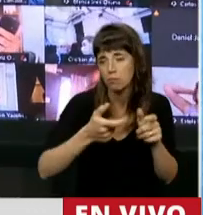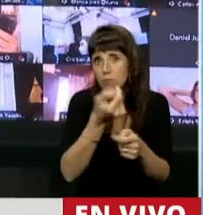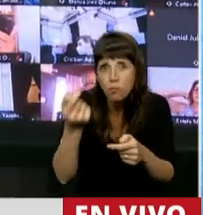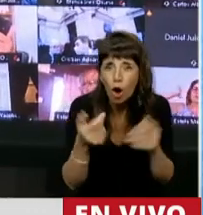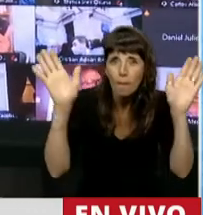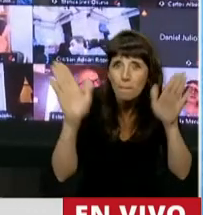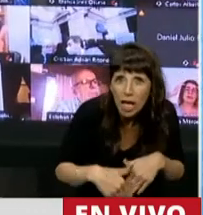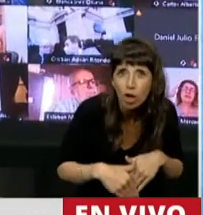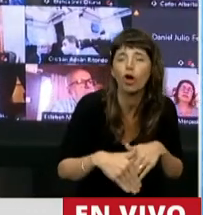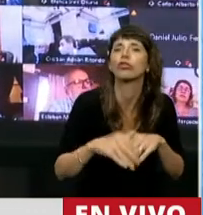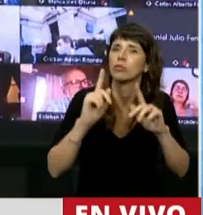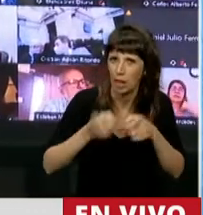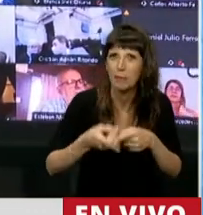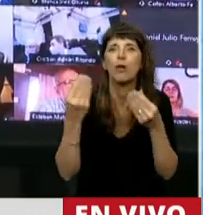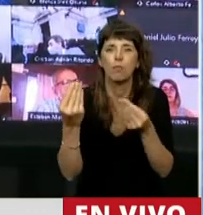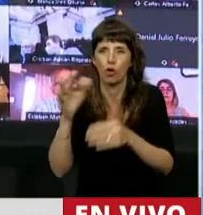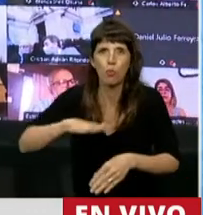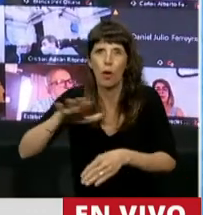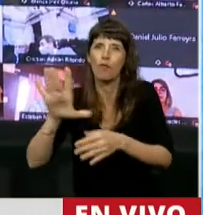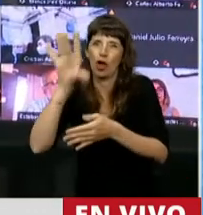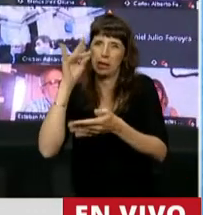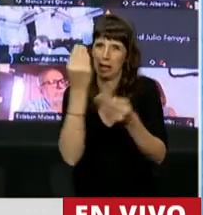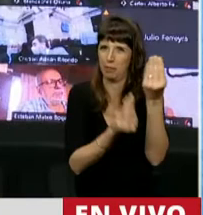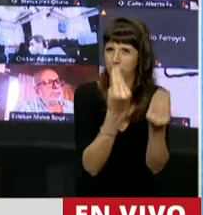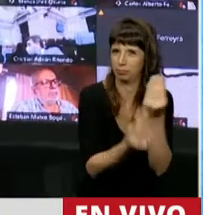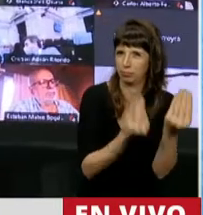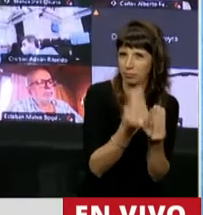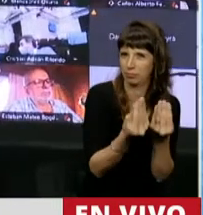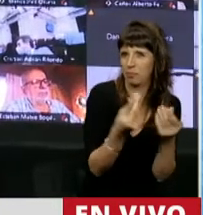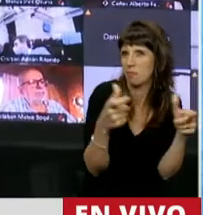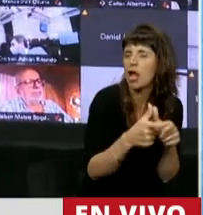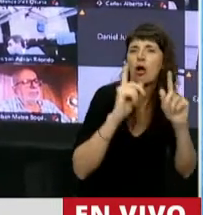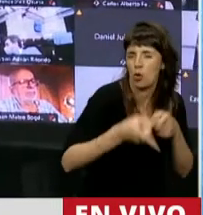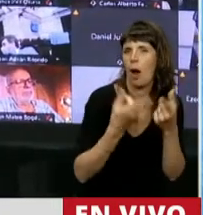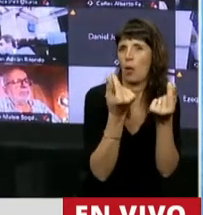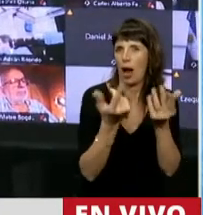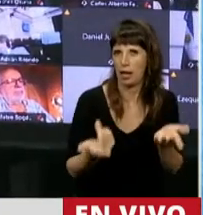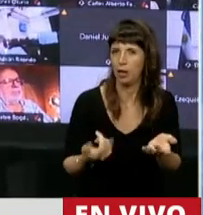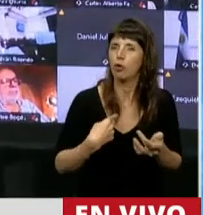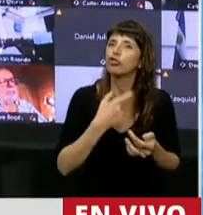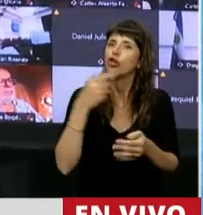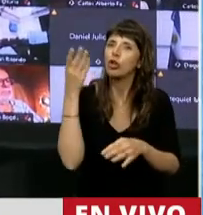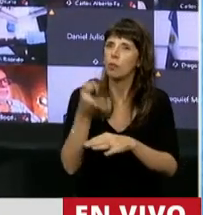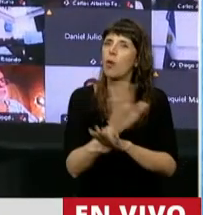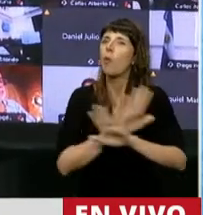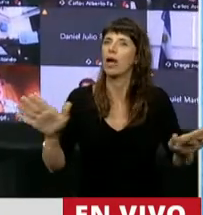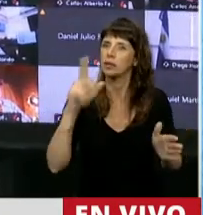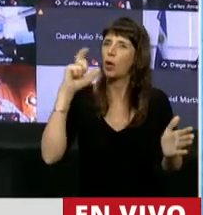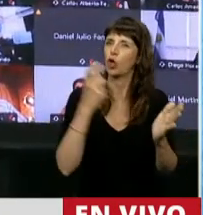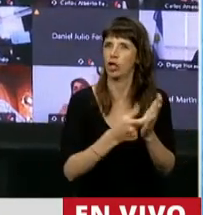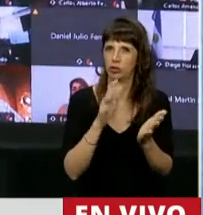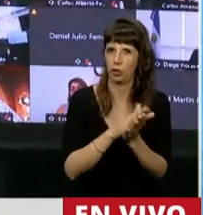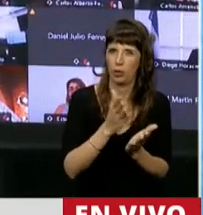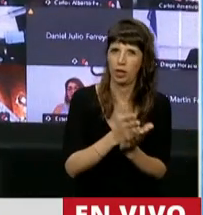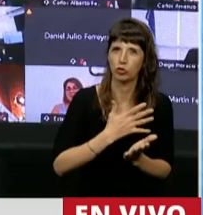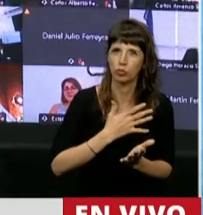de todo un pueblo es por eso que le pedimos que dejen de violar los derechos